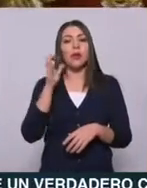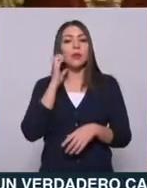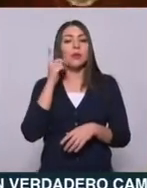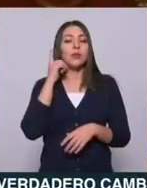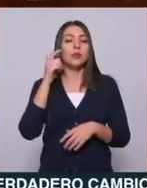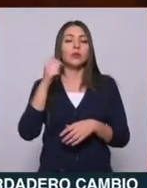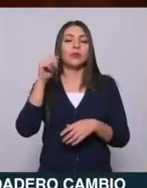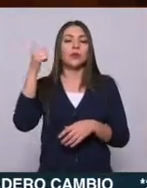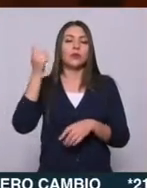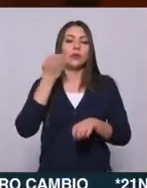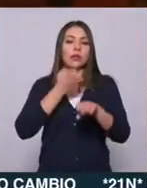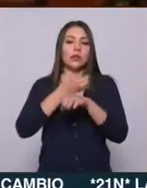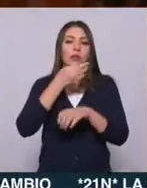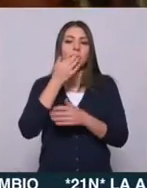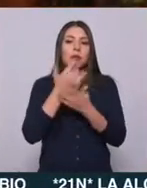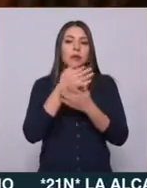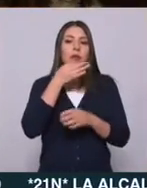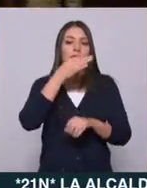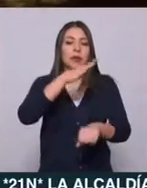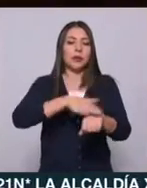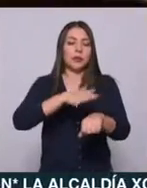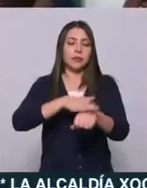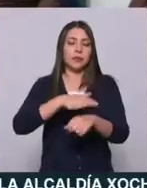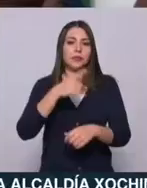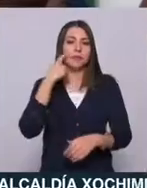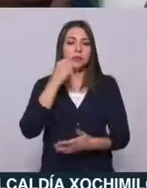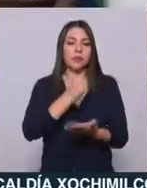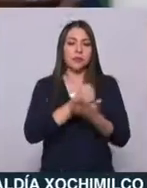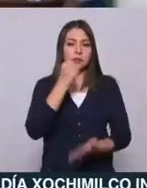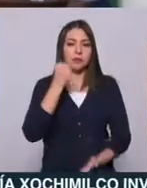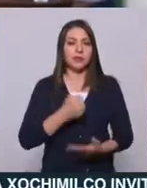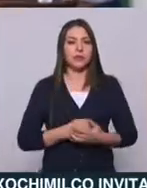Javier Martínez. Información y voz: Alberto Álvarez Santana. 21 Noticias.